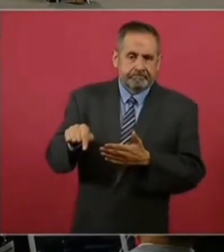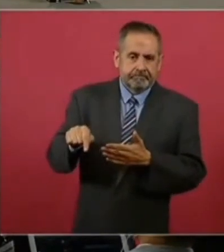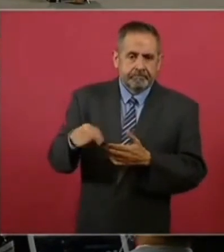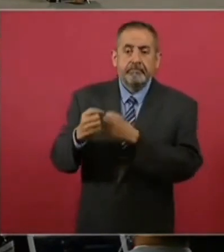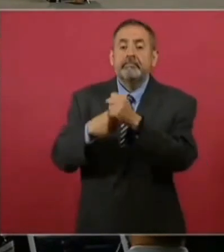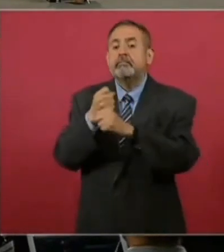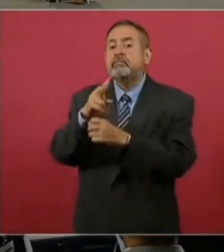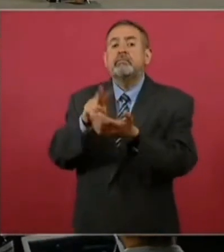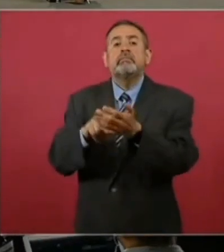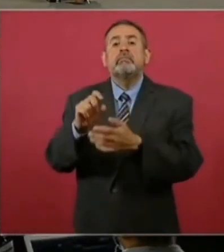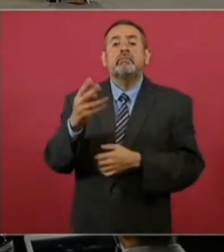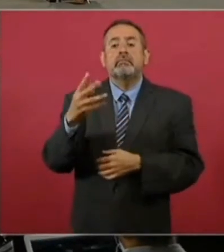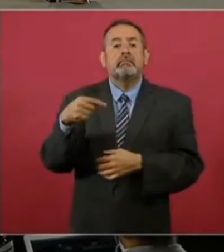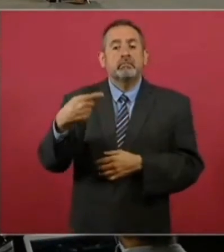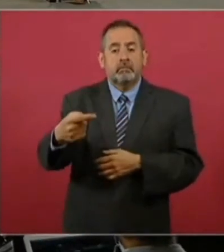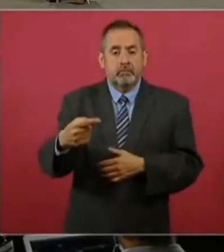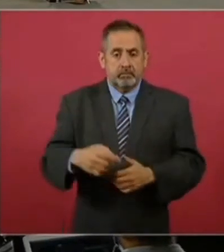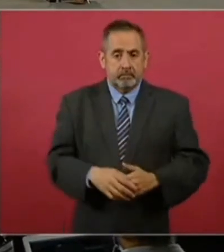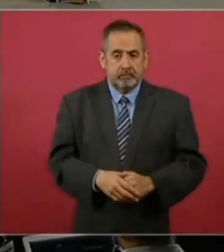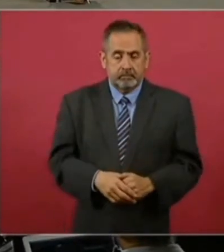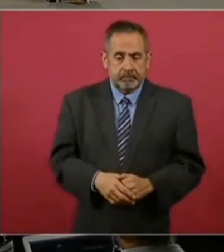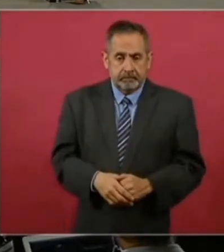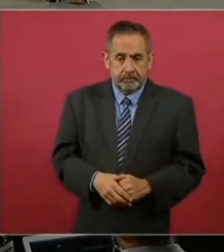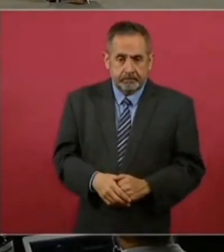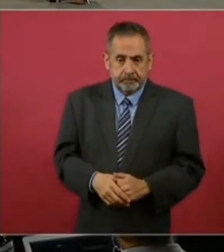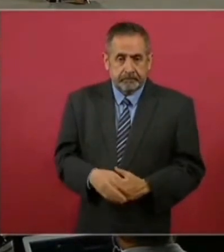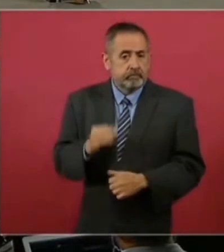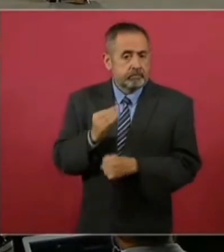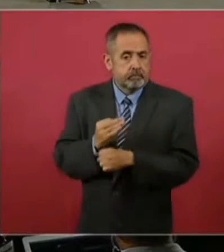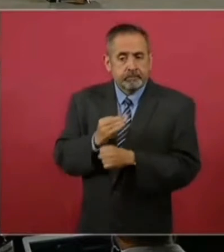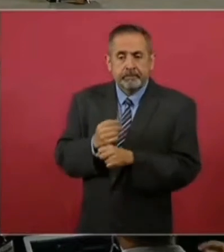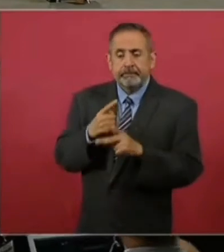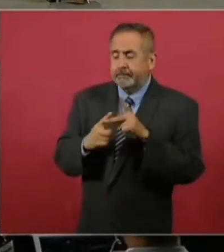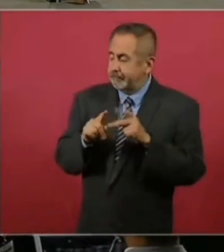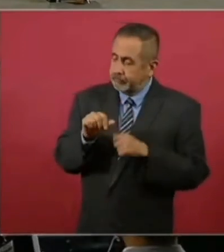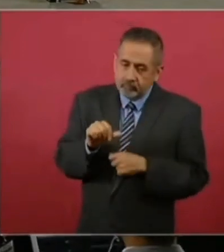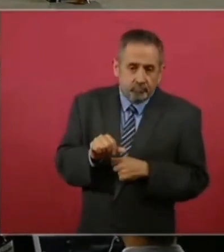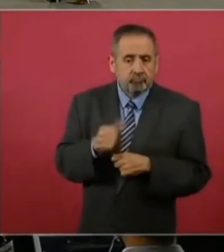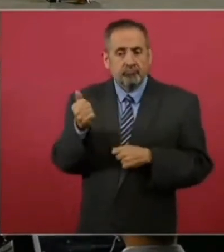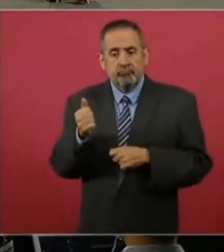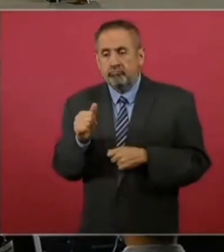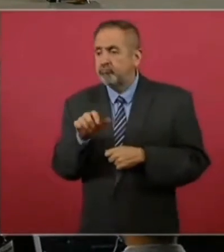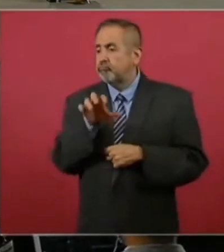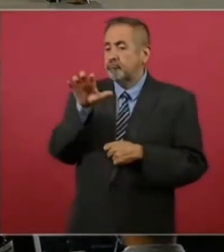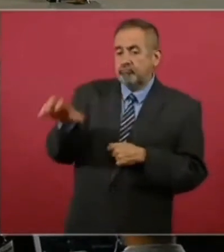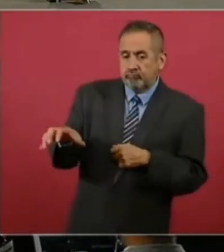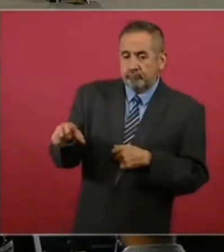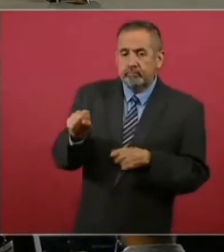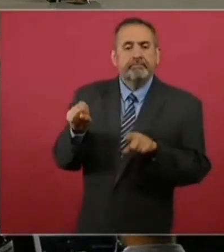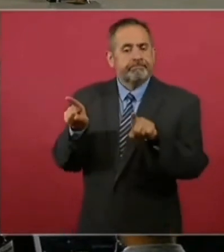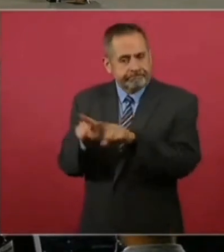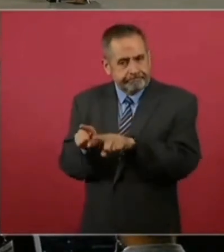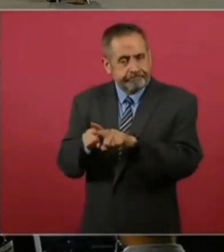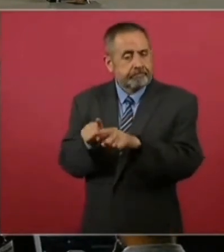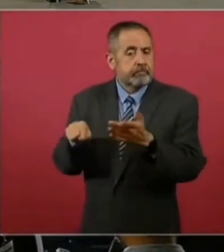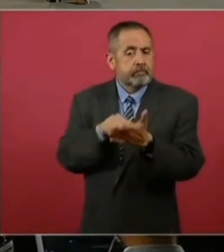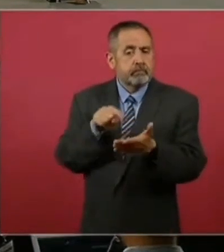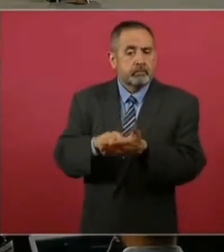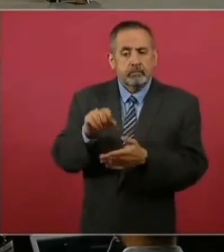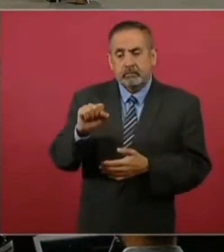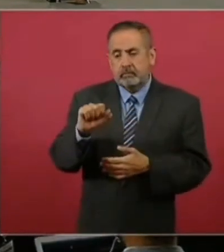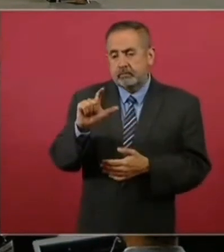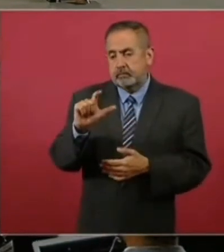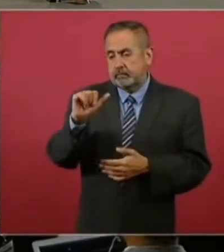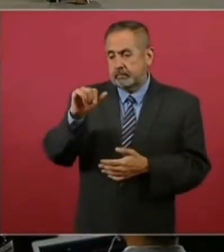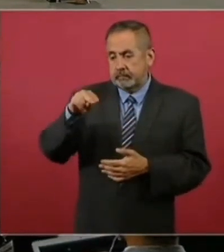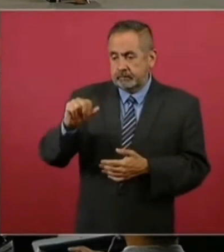el 24. Ya iniciamos otra coquizadora en Salina Cruz,